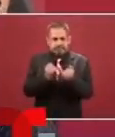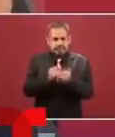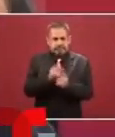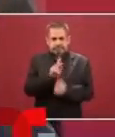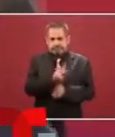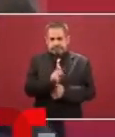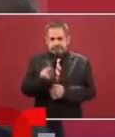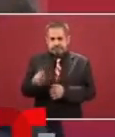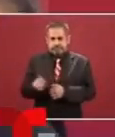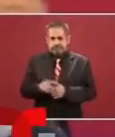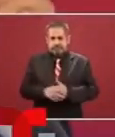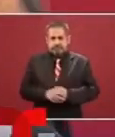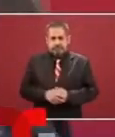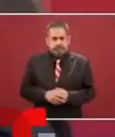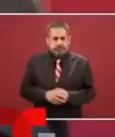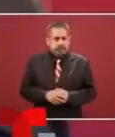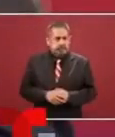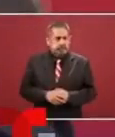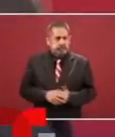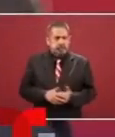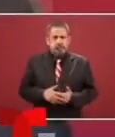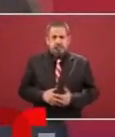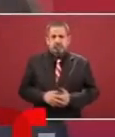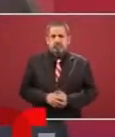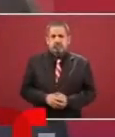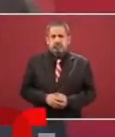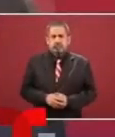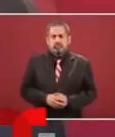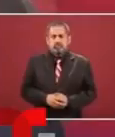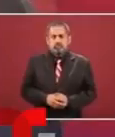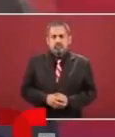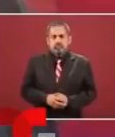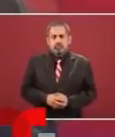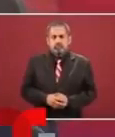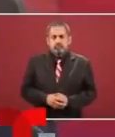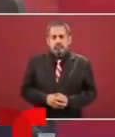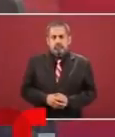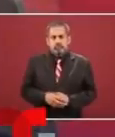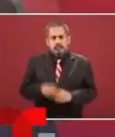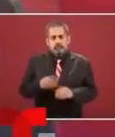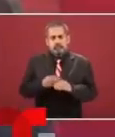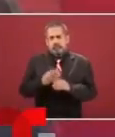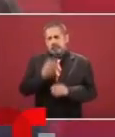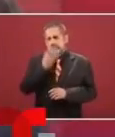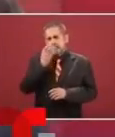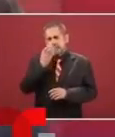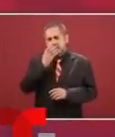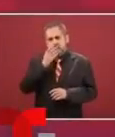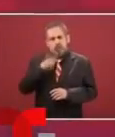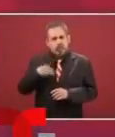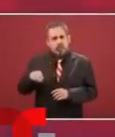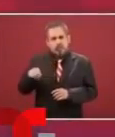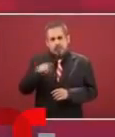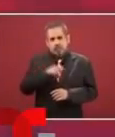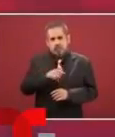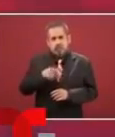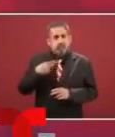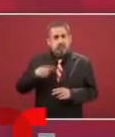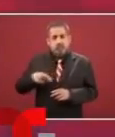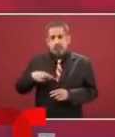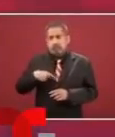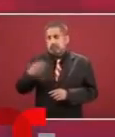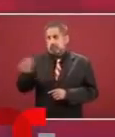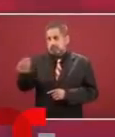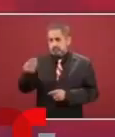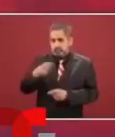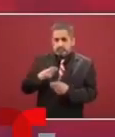dijo que esperaría para vacunarse hasta que le tocara su turno de acuerdo con su edad y el plan de vacunación. Esto sería